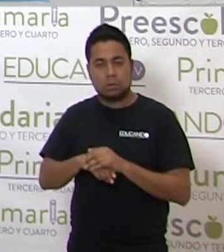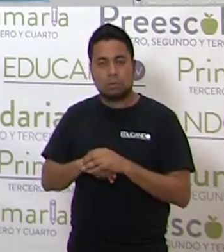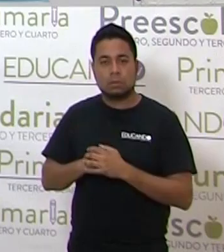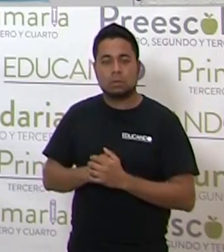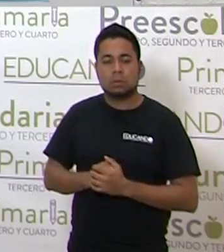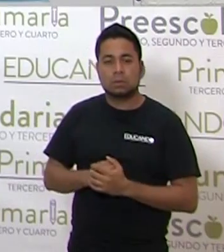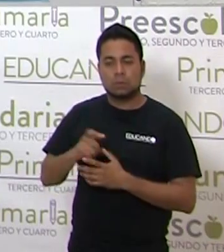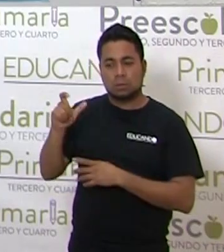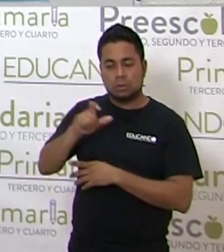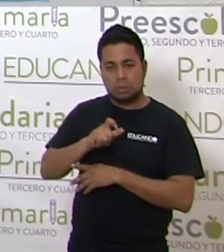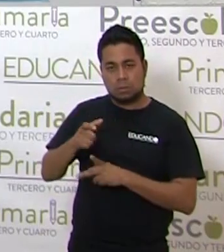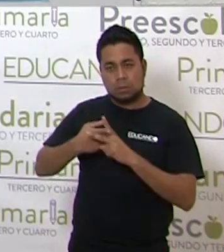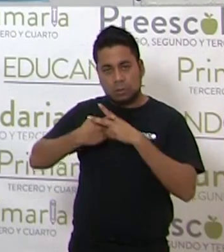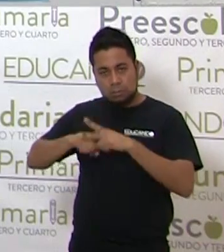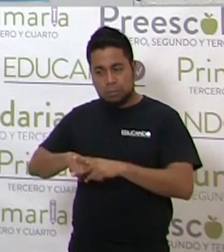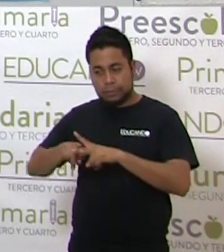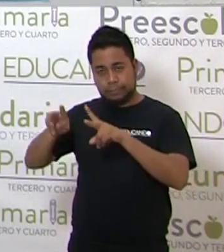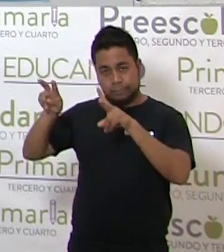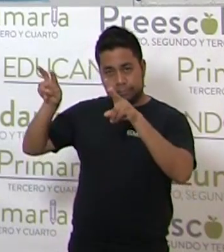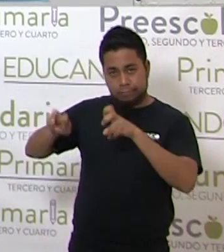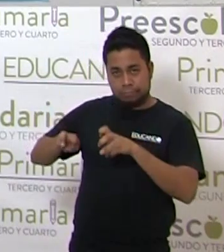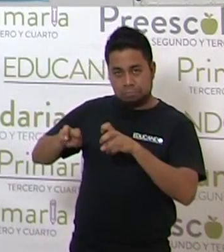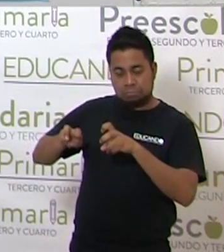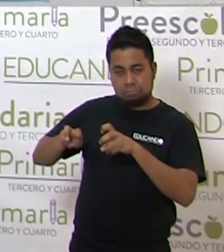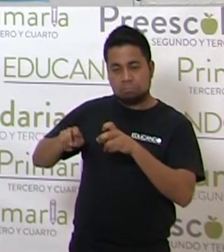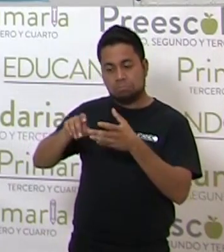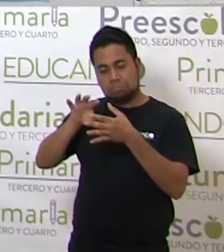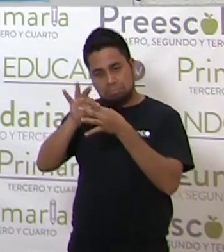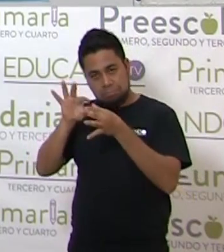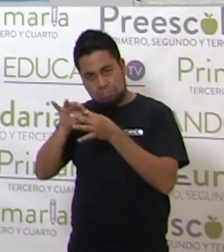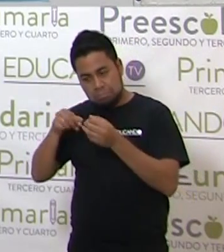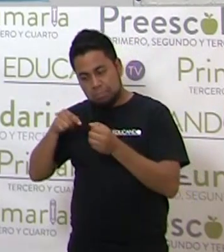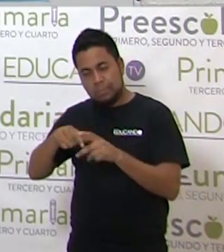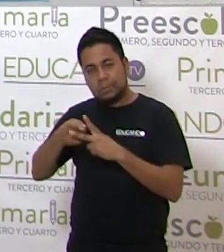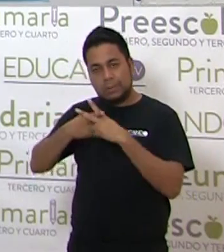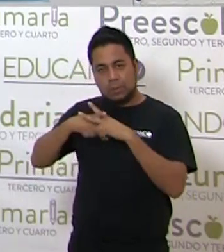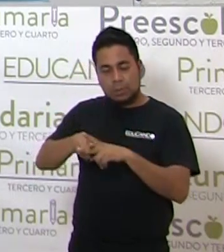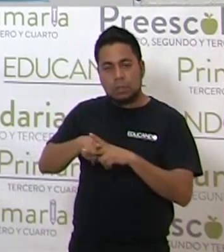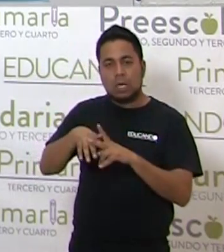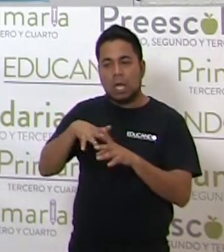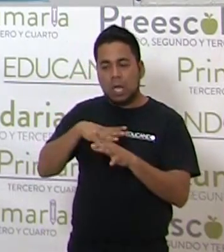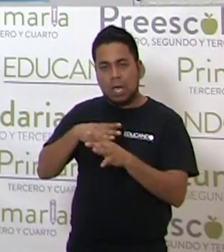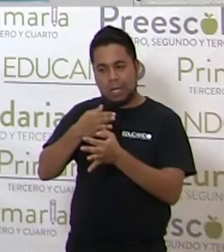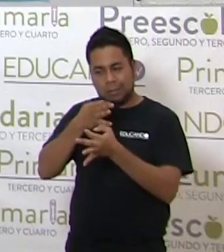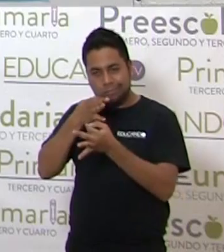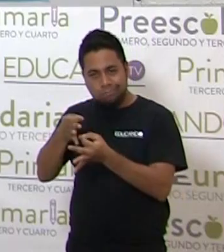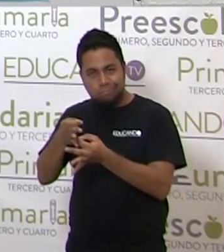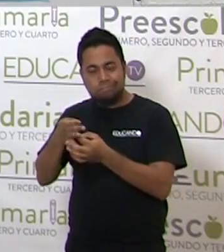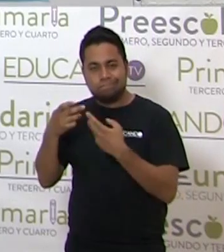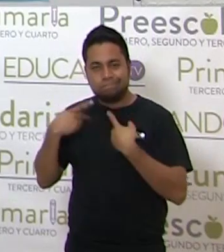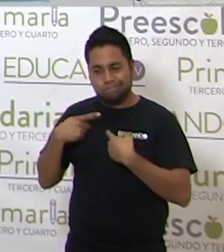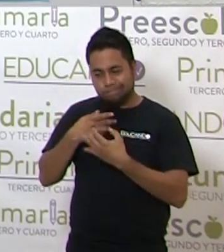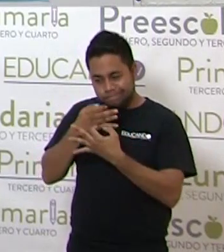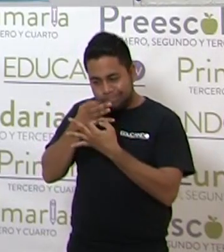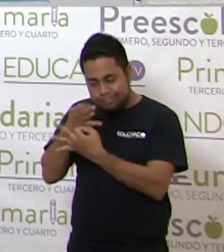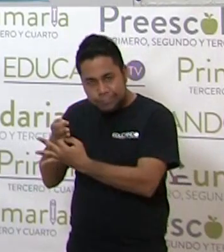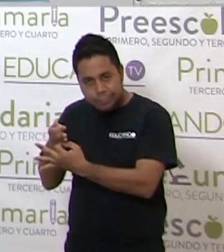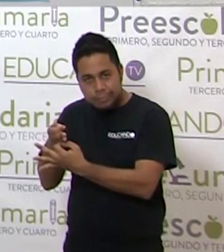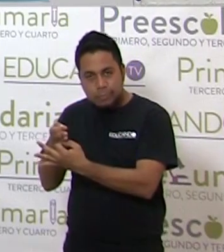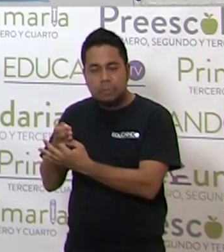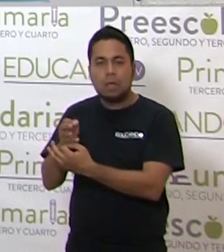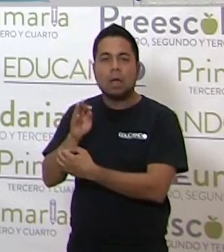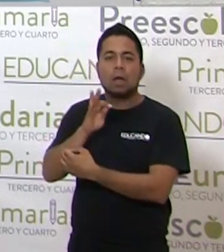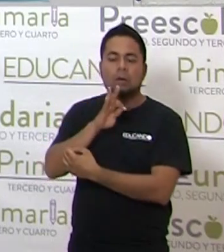que nosotros estemos elaborando un texto expositivo, nuestra introducción enganche, atrape al lector, ¿sí? Y lo